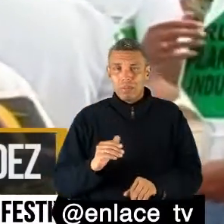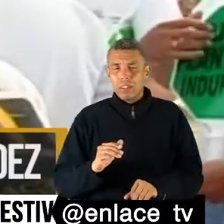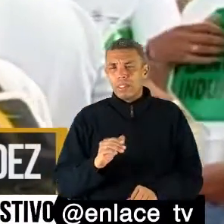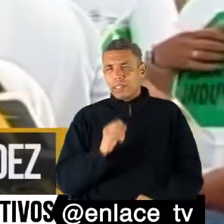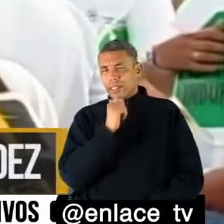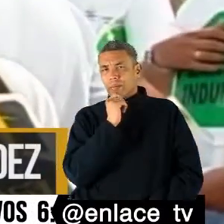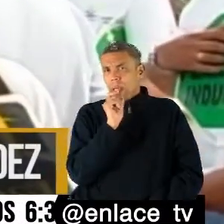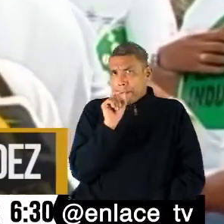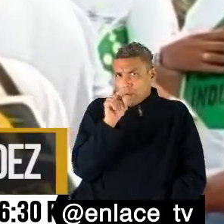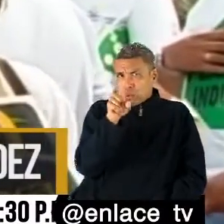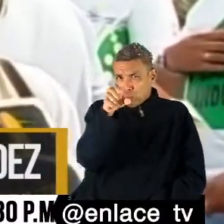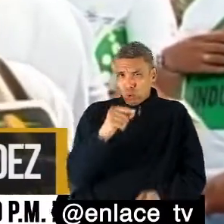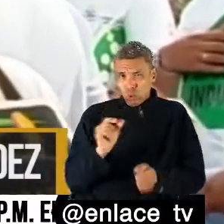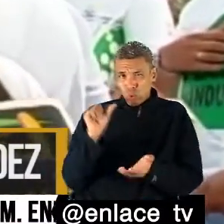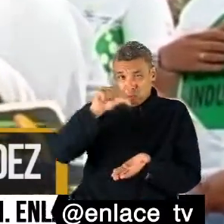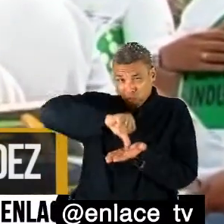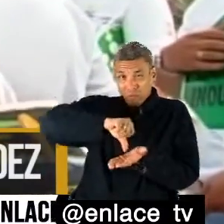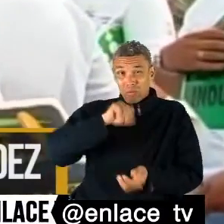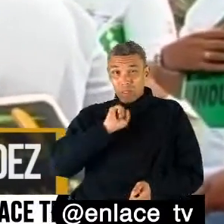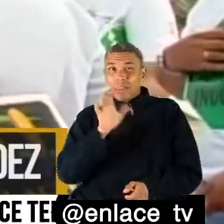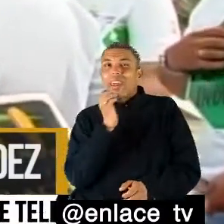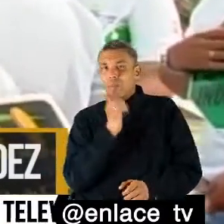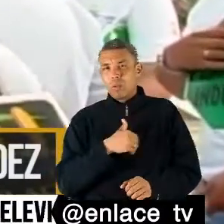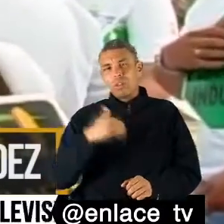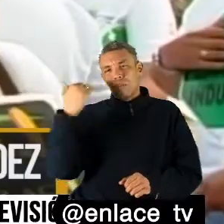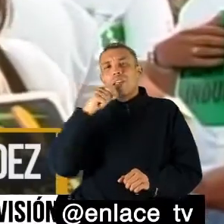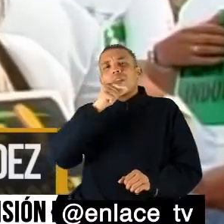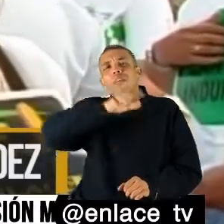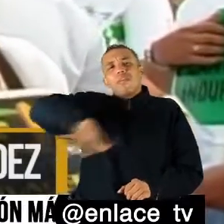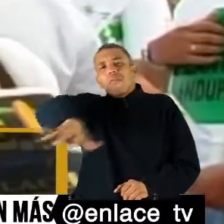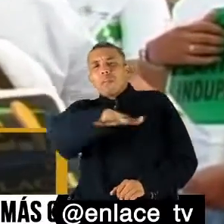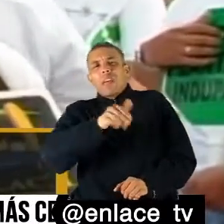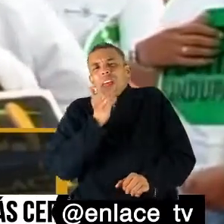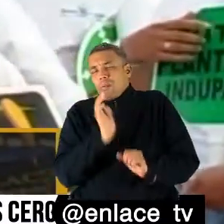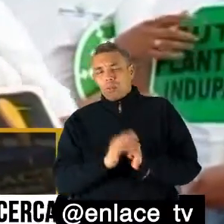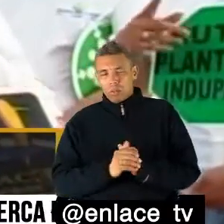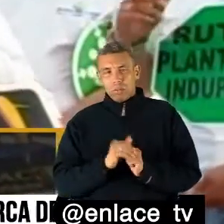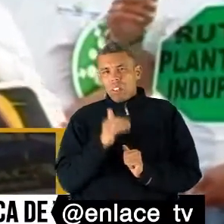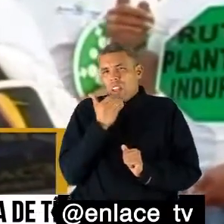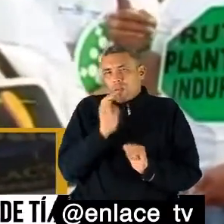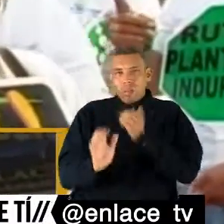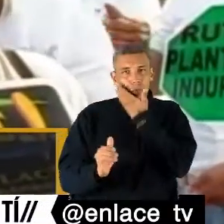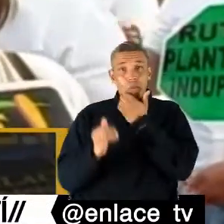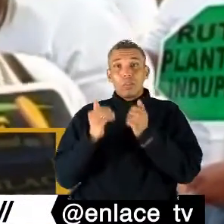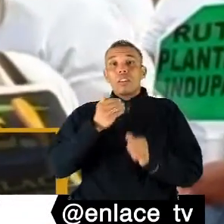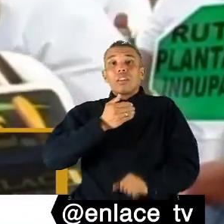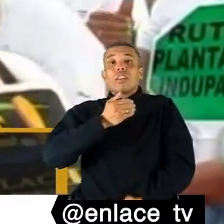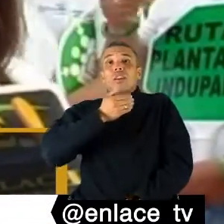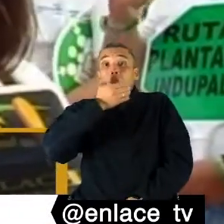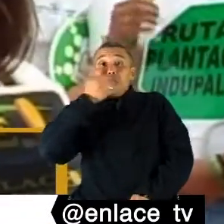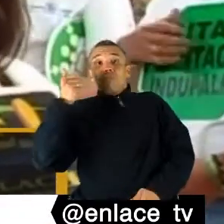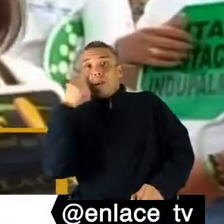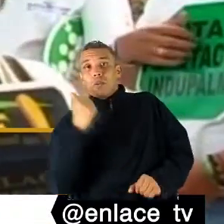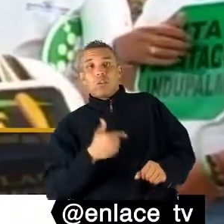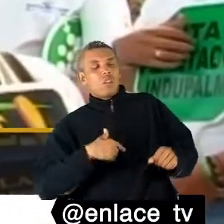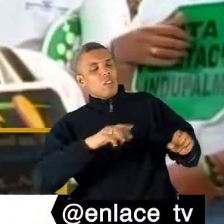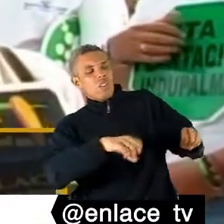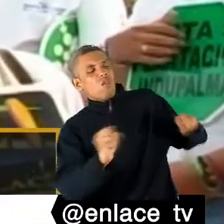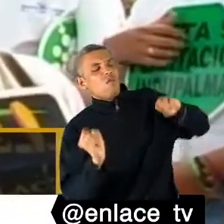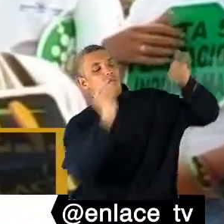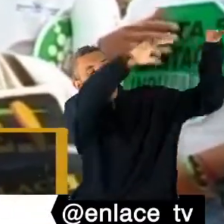me quitaron los paracos o la guerrilla, una tierra en la serranía de San Lucas, por decir algo, por poner algo, y la guerrilla sigue ahí, ¿yo voy a reclamársela a